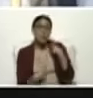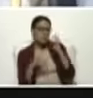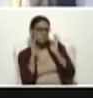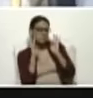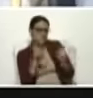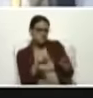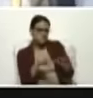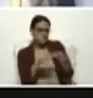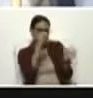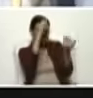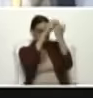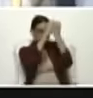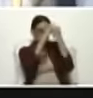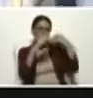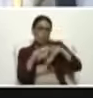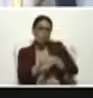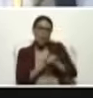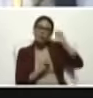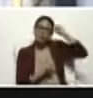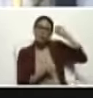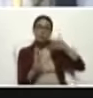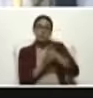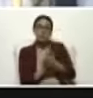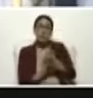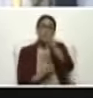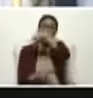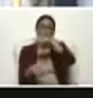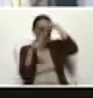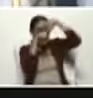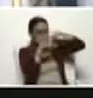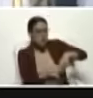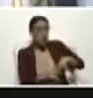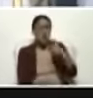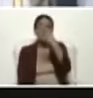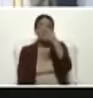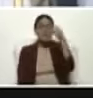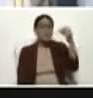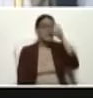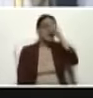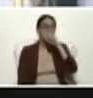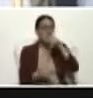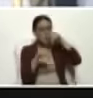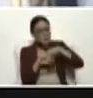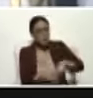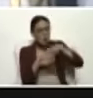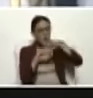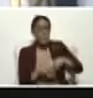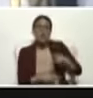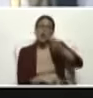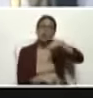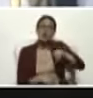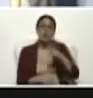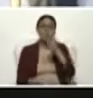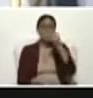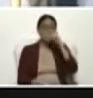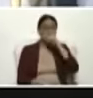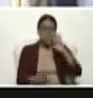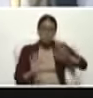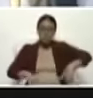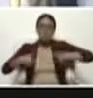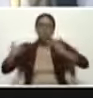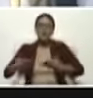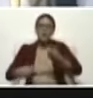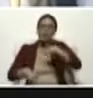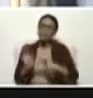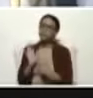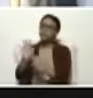que dominó a los pueblos de Sudamérica 300 años. Aquí lo trajimos. 200 años después, el pendón